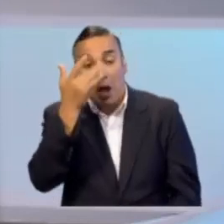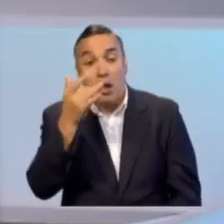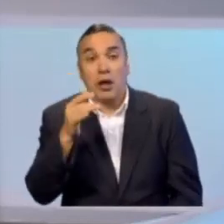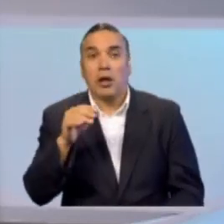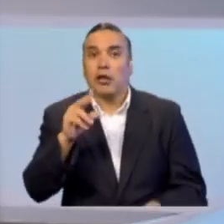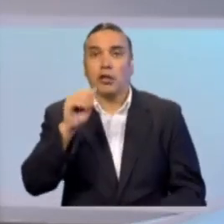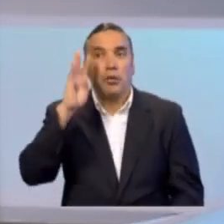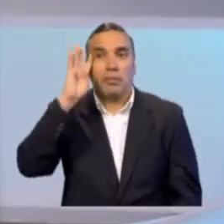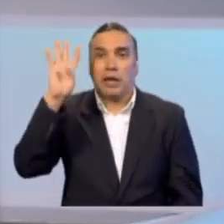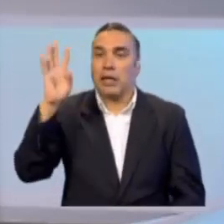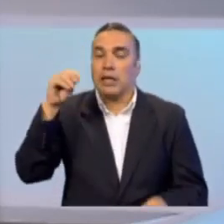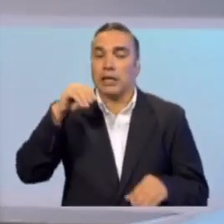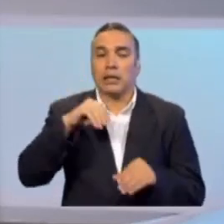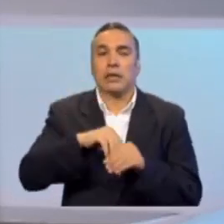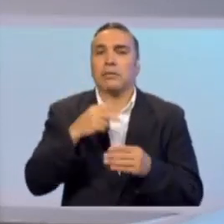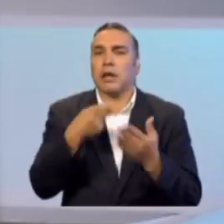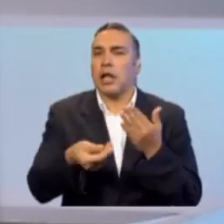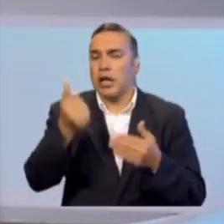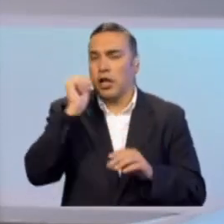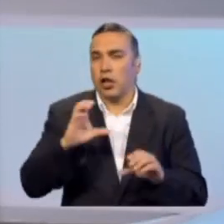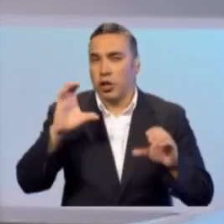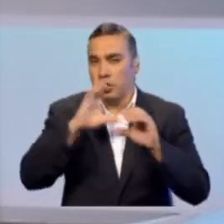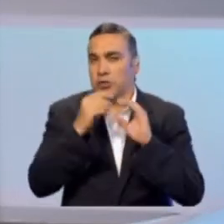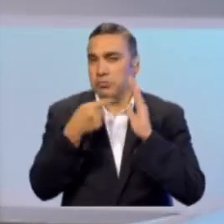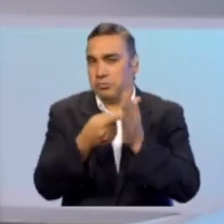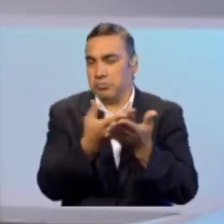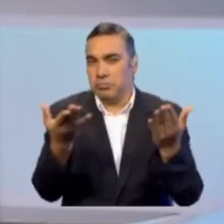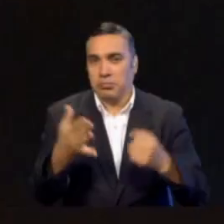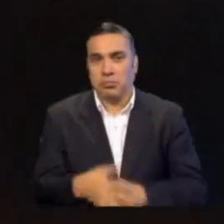nos imaginemos aquí lo que ocurrió anoche